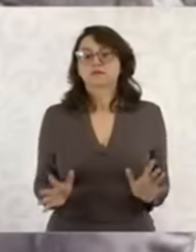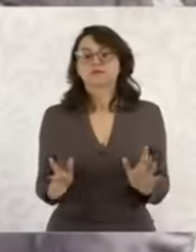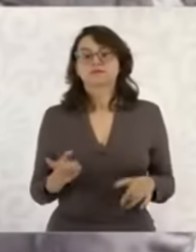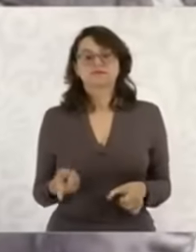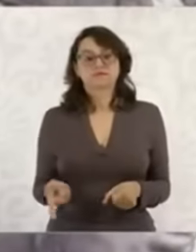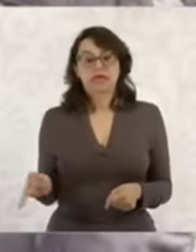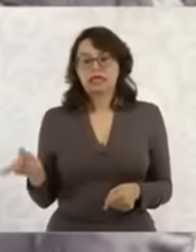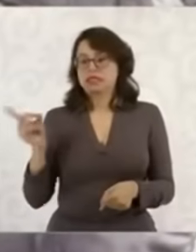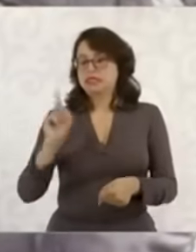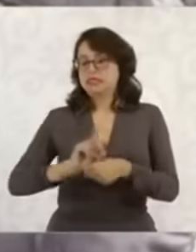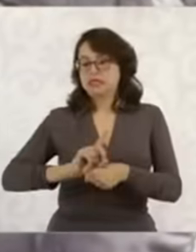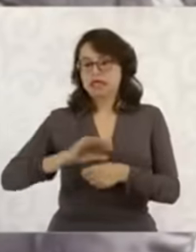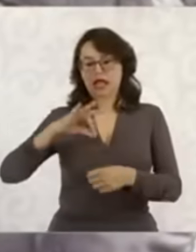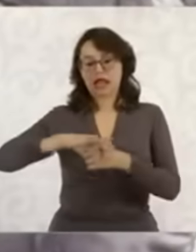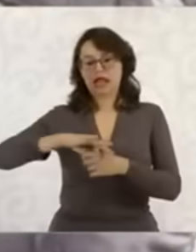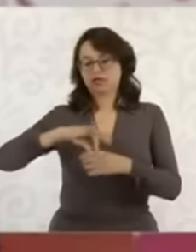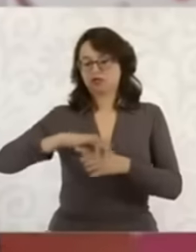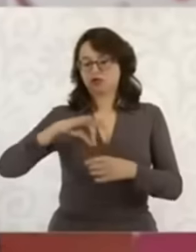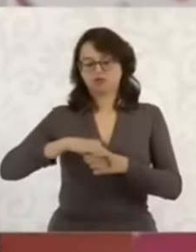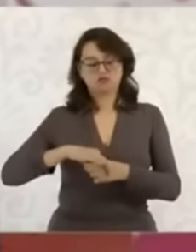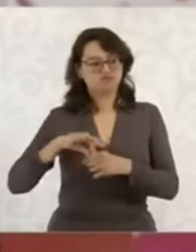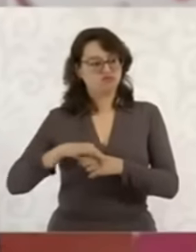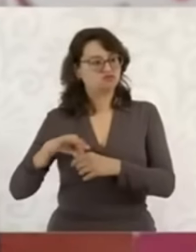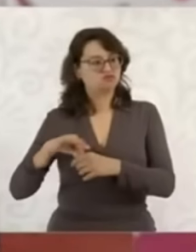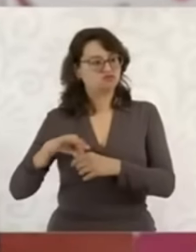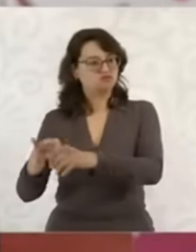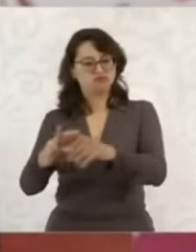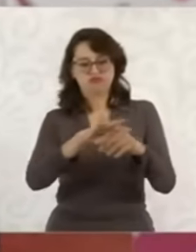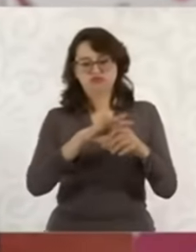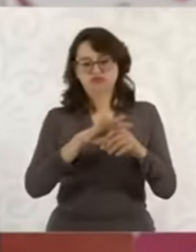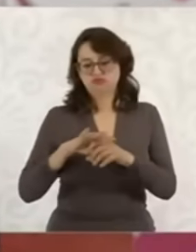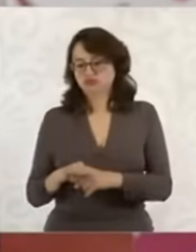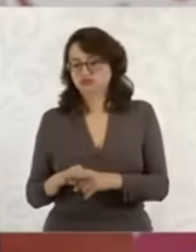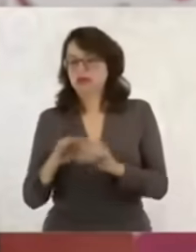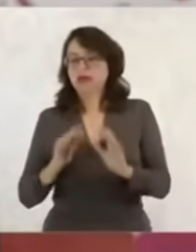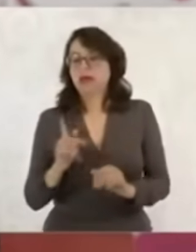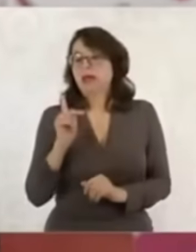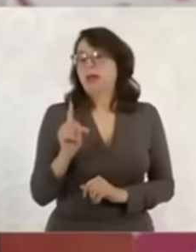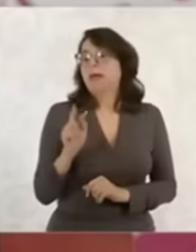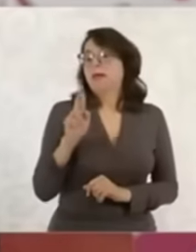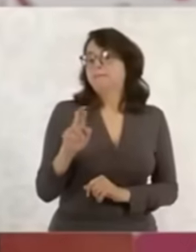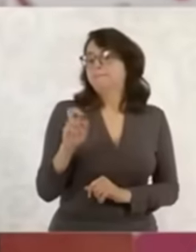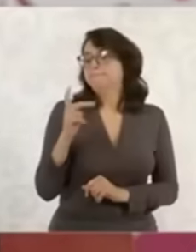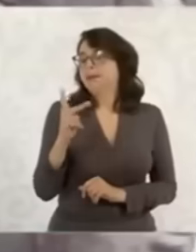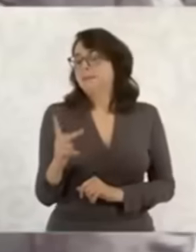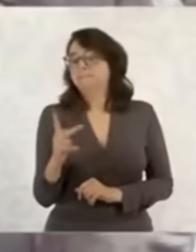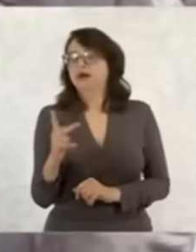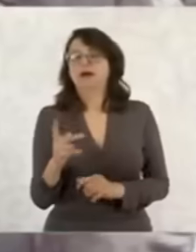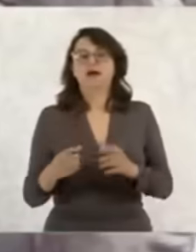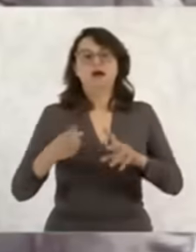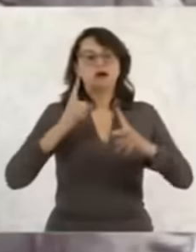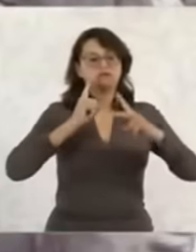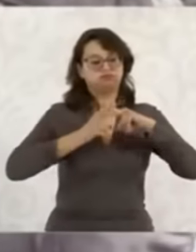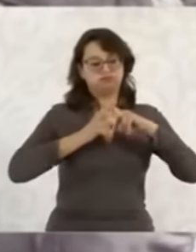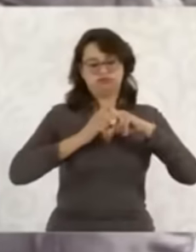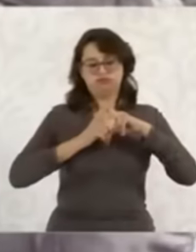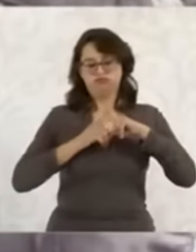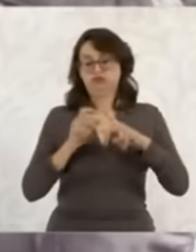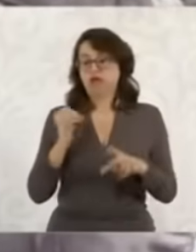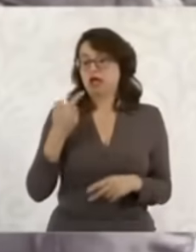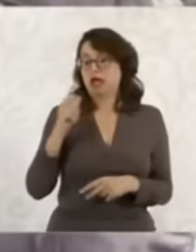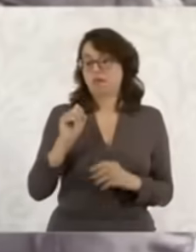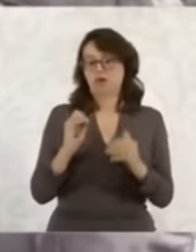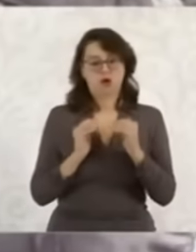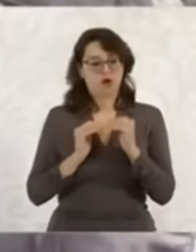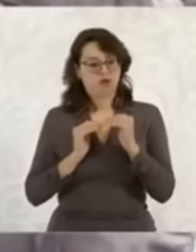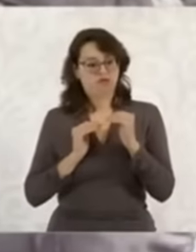como a la 1 de la mañana, en el famoso PREP, que es el que va dando los resultados, Andrés Manuel López Obrador va arriba y de